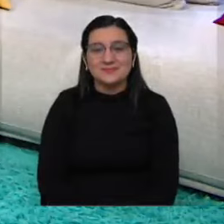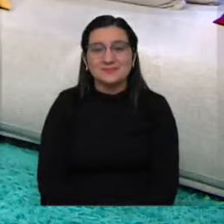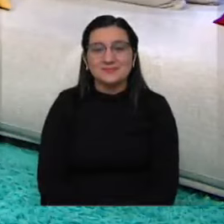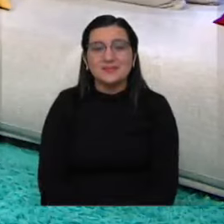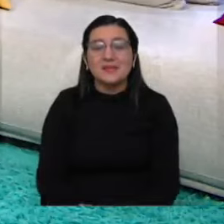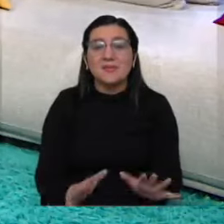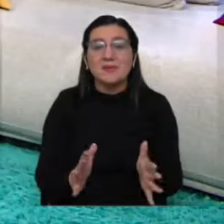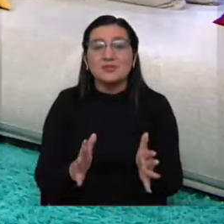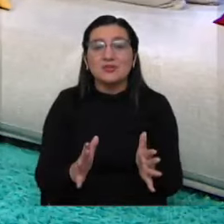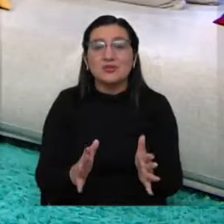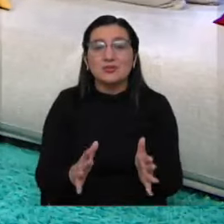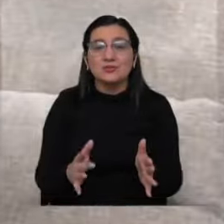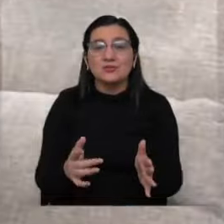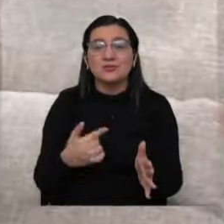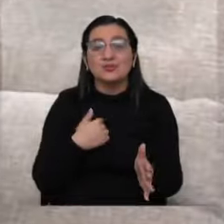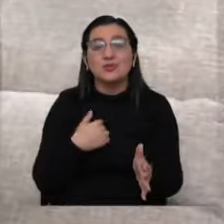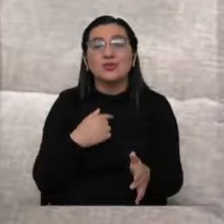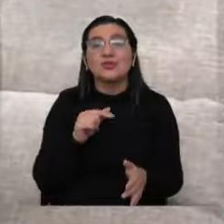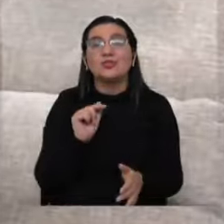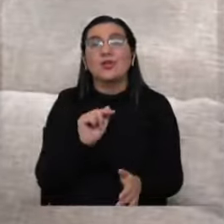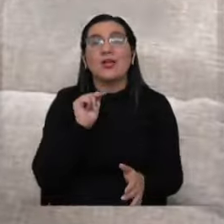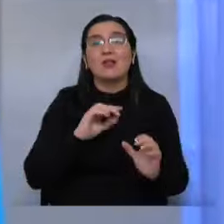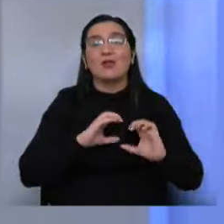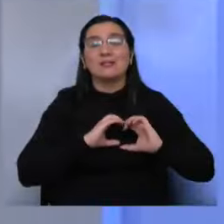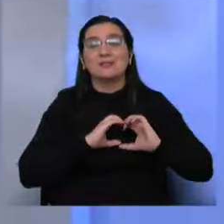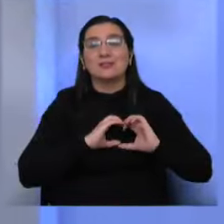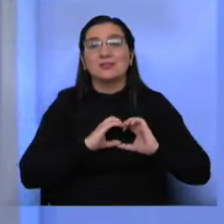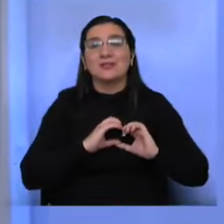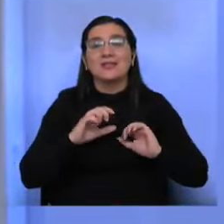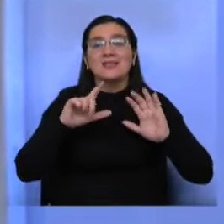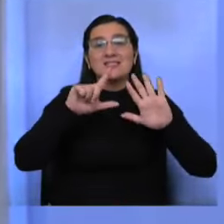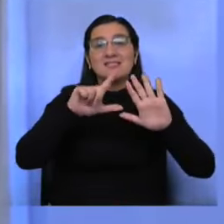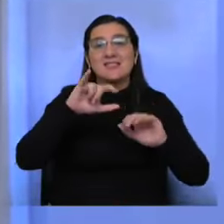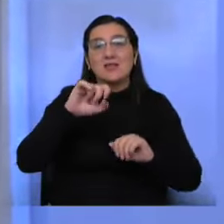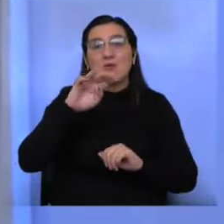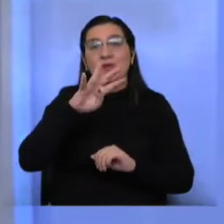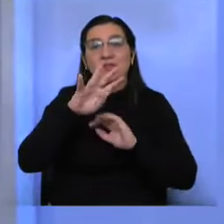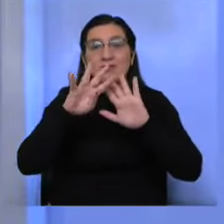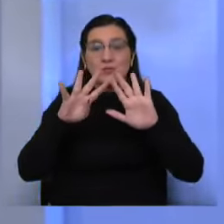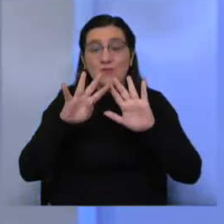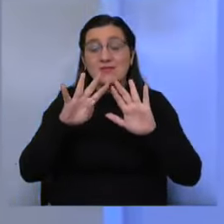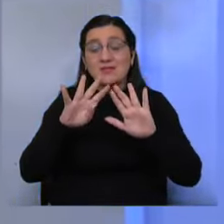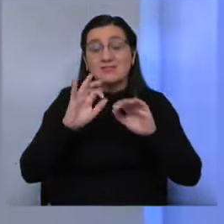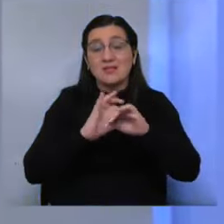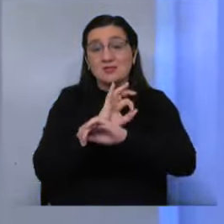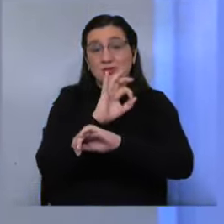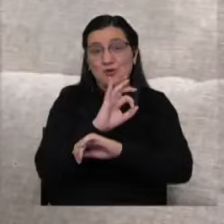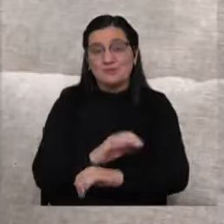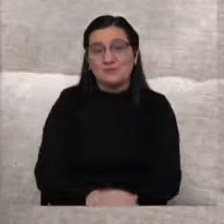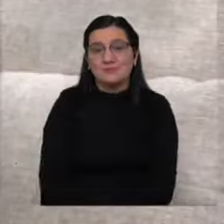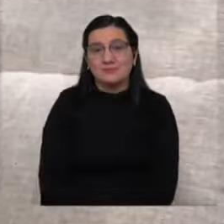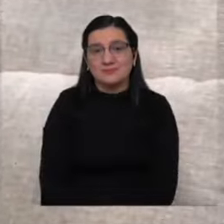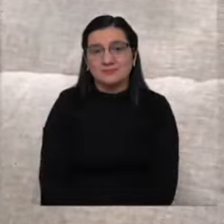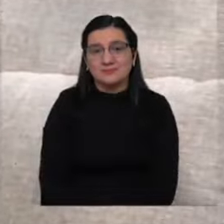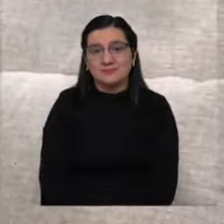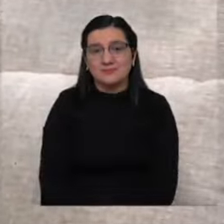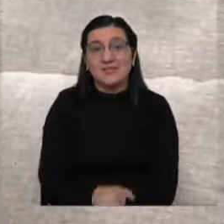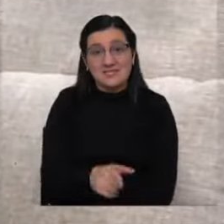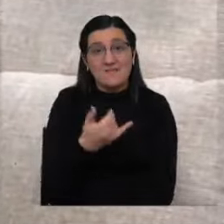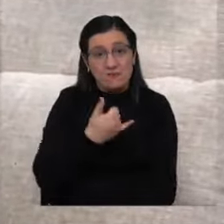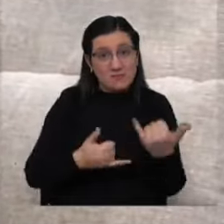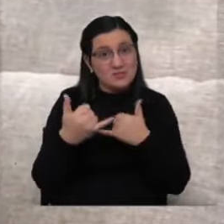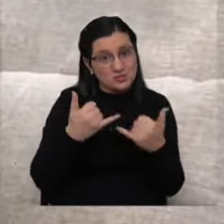la vena porque sabes que le toqué el corazón toe corazón 74 qui el dato periodo 749 Claro porque él tenía ese dato